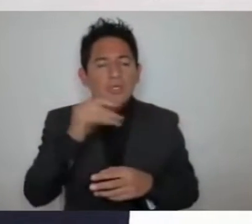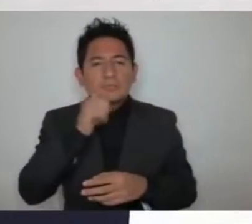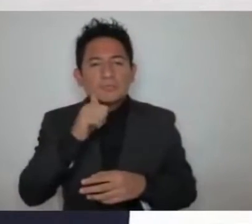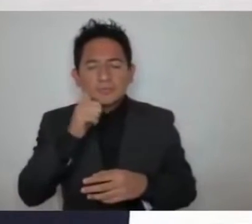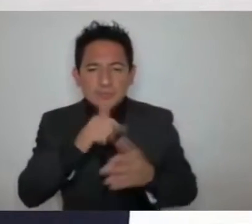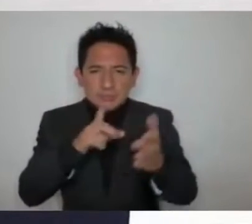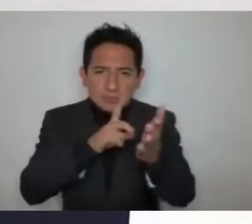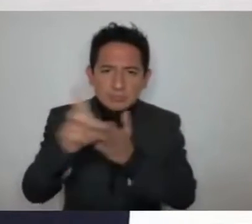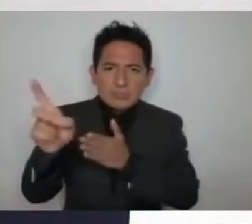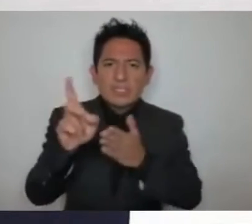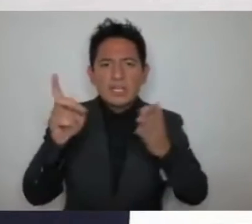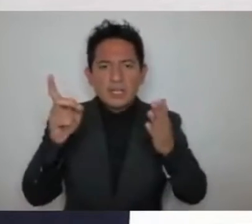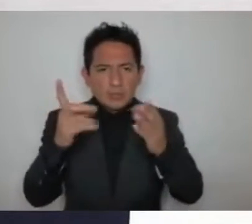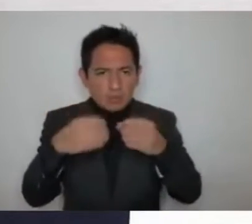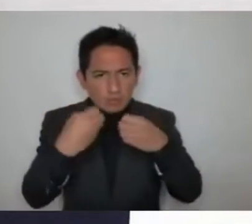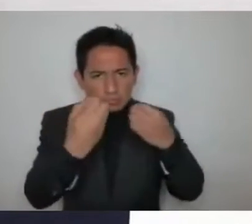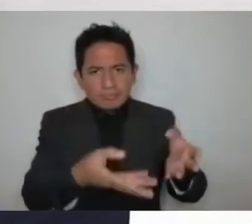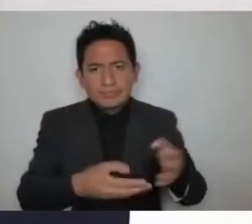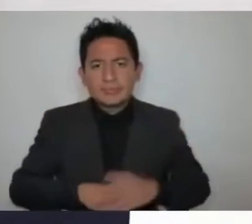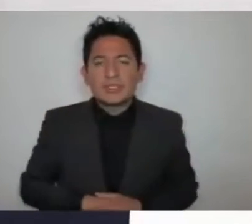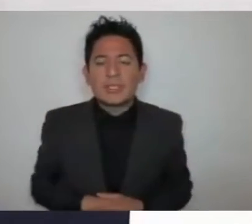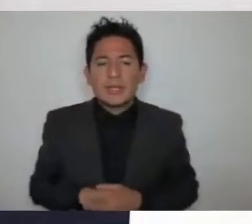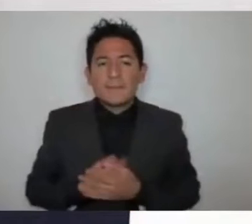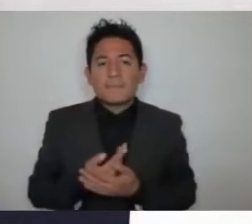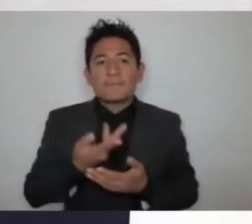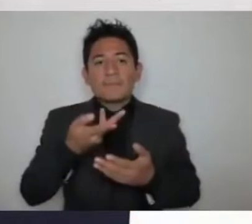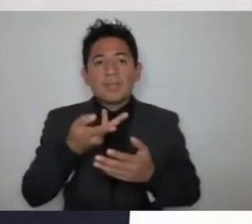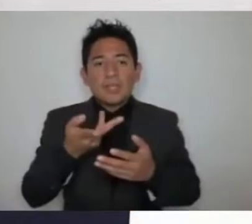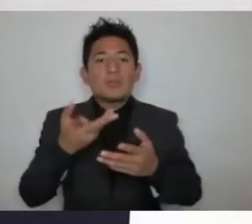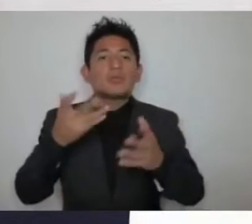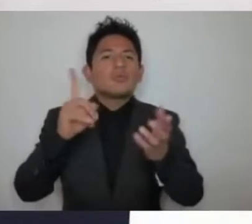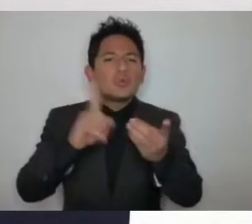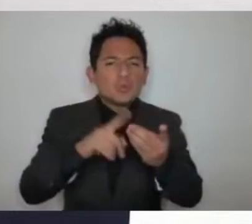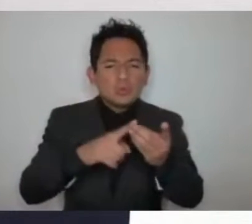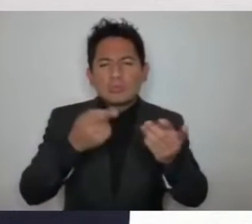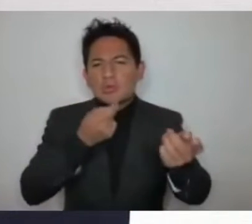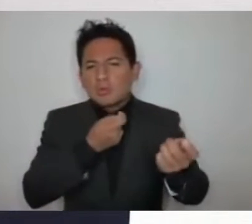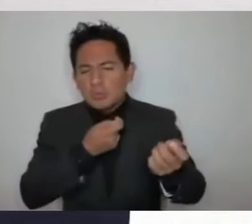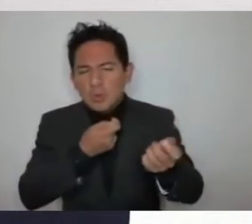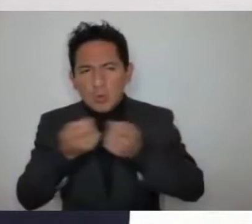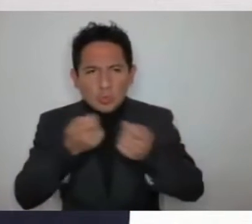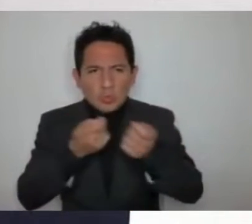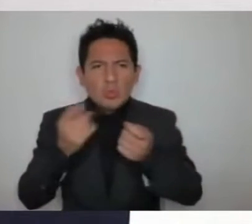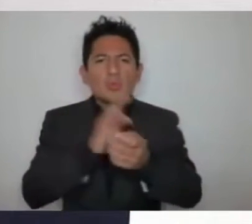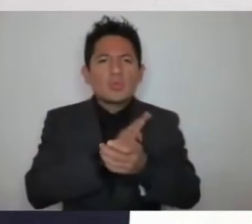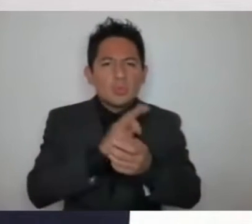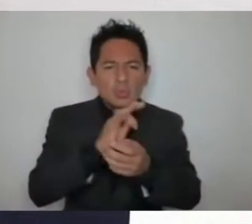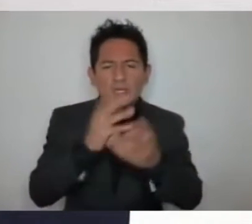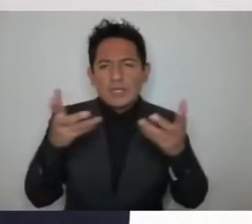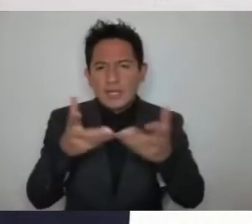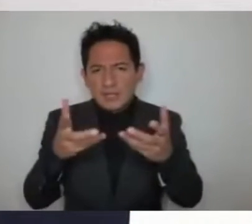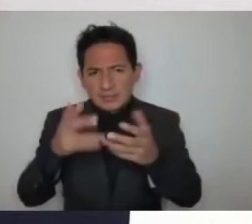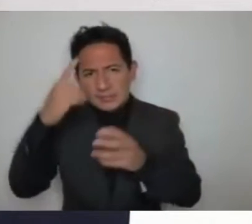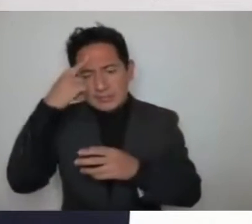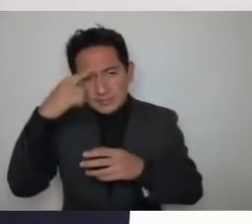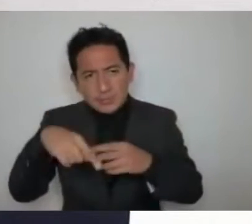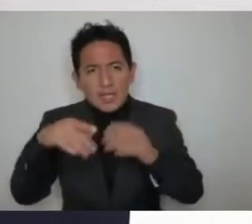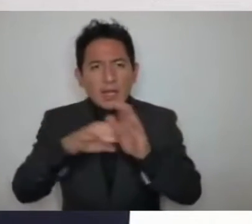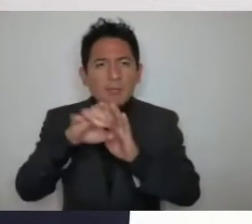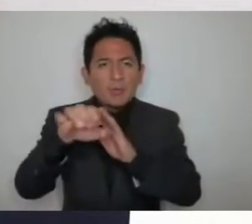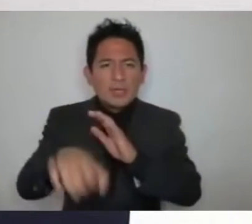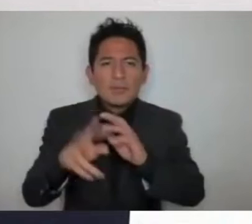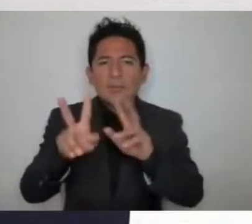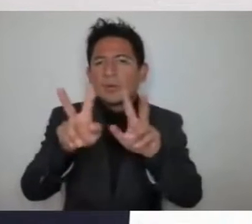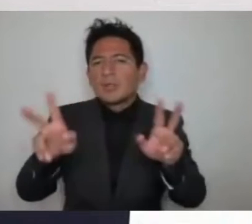eh señala los momentos en donde se puede realizar el control de la legalidad de la detención que sobre todo tienen que ver con casos de flagrancia y caso